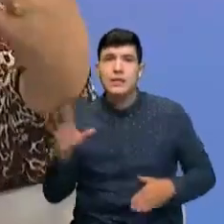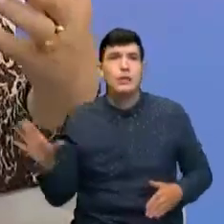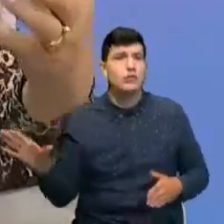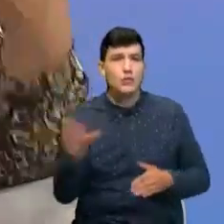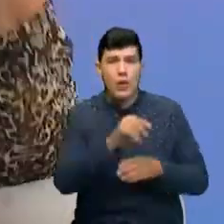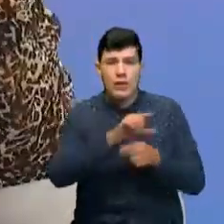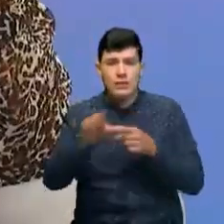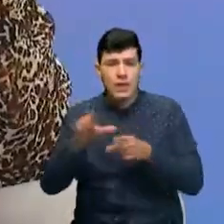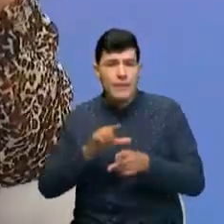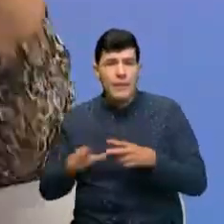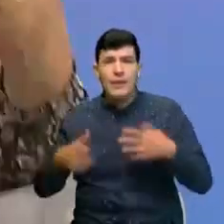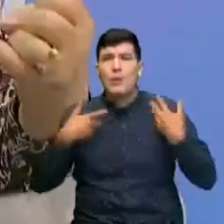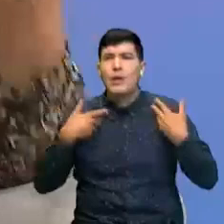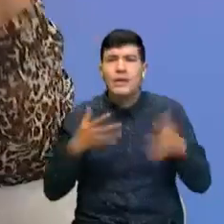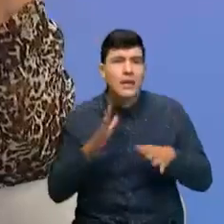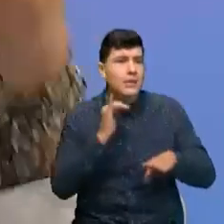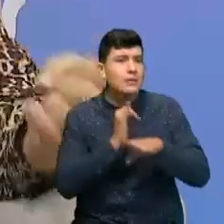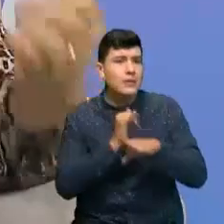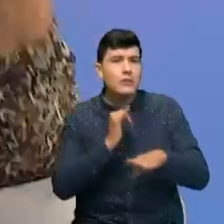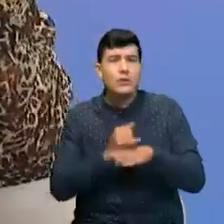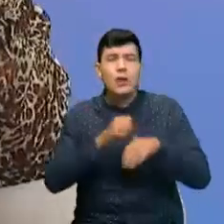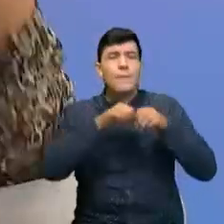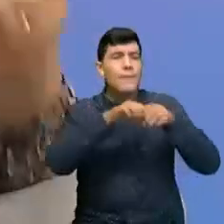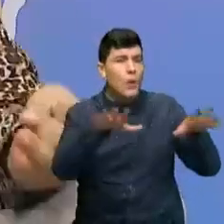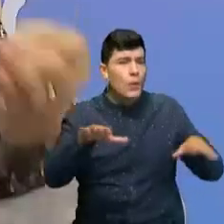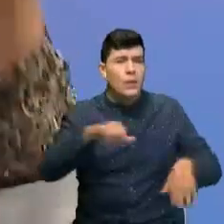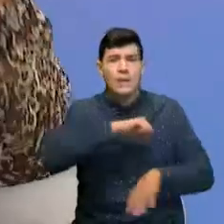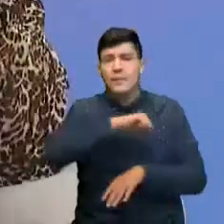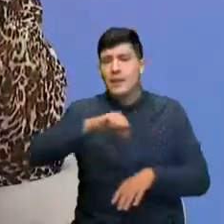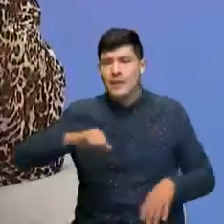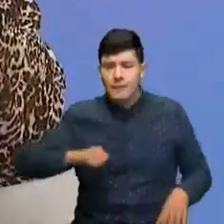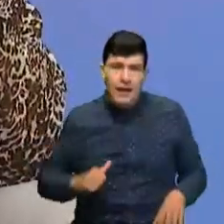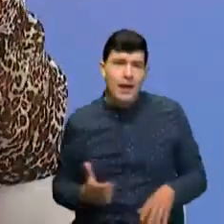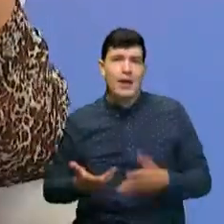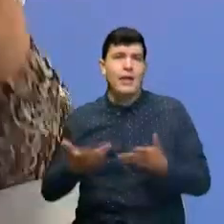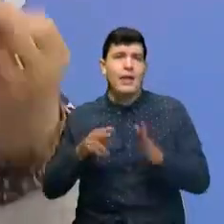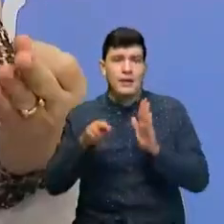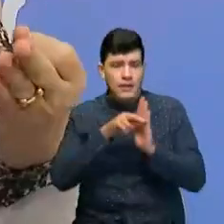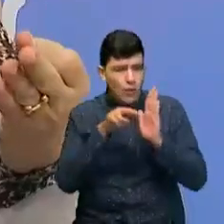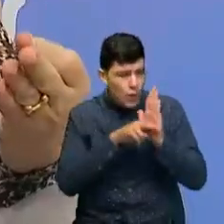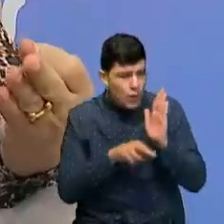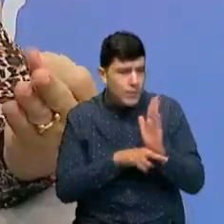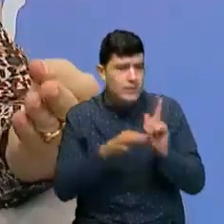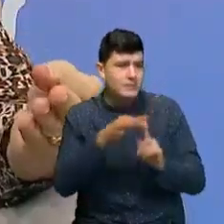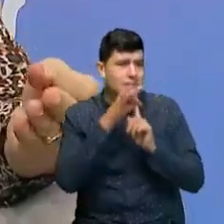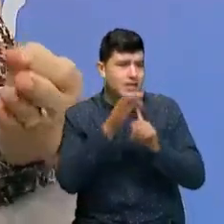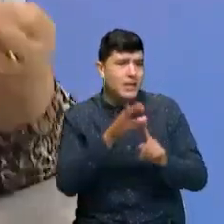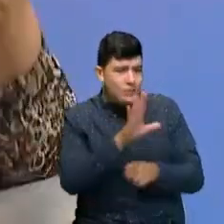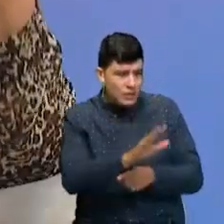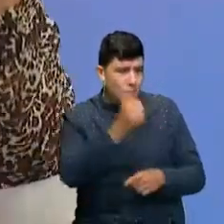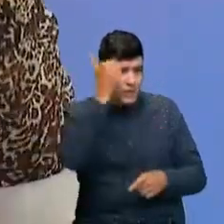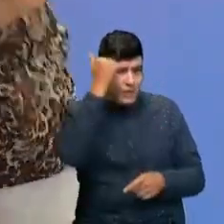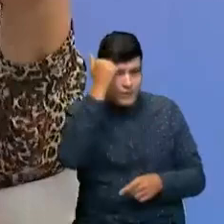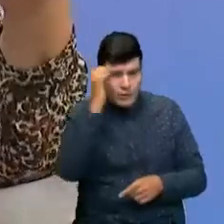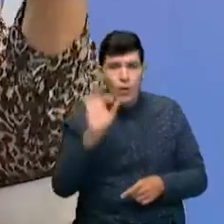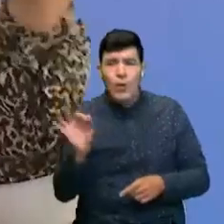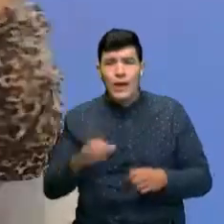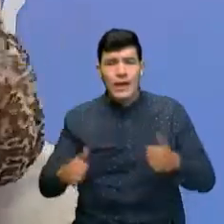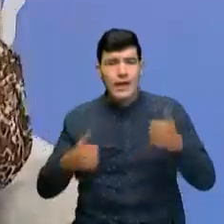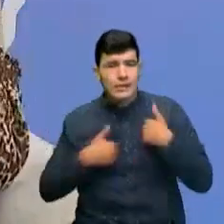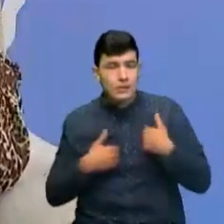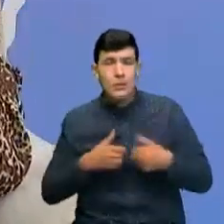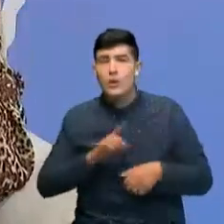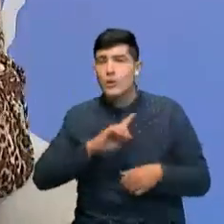que coticemos en cualquier institución pública, privada, con regímenes especiales como usted, magisterio, en el